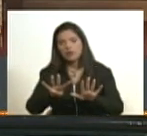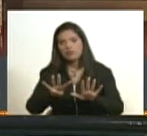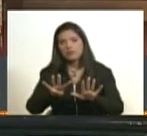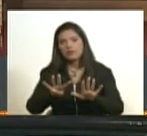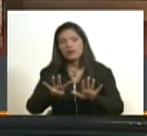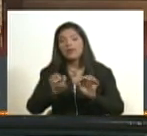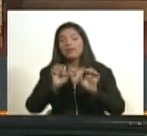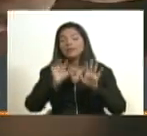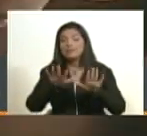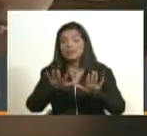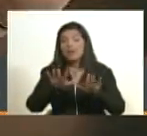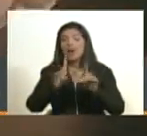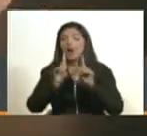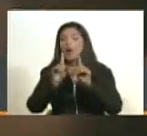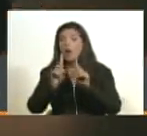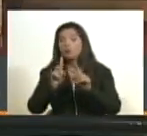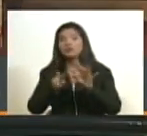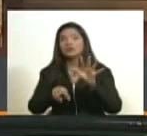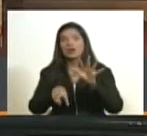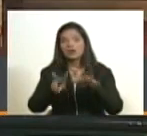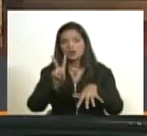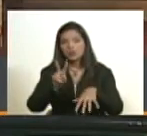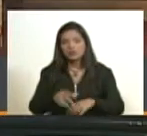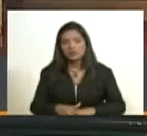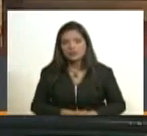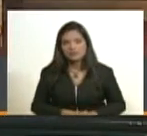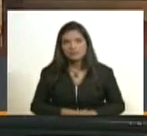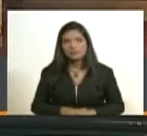11 y 12.